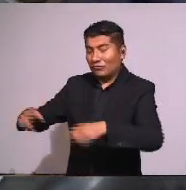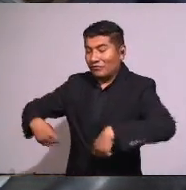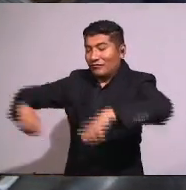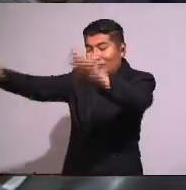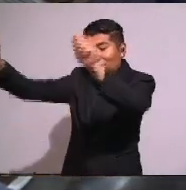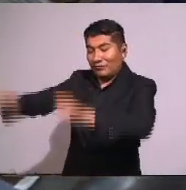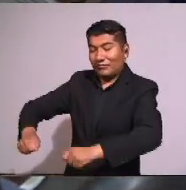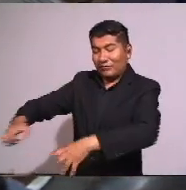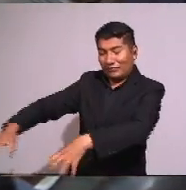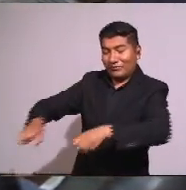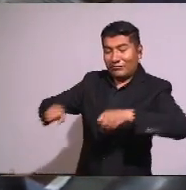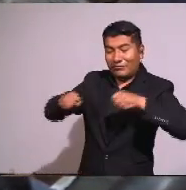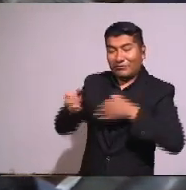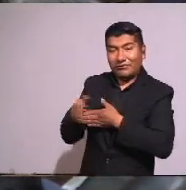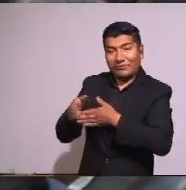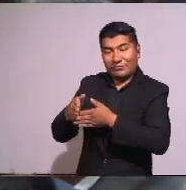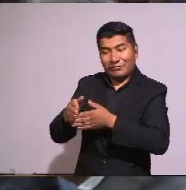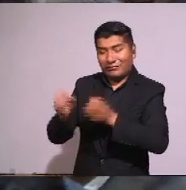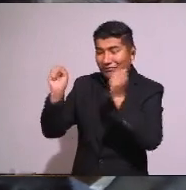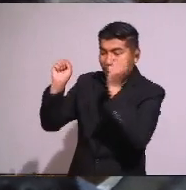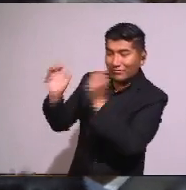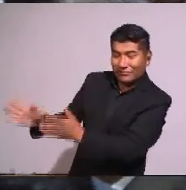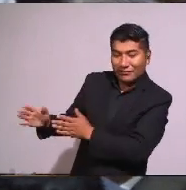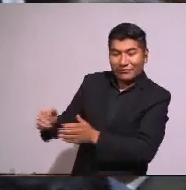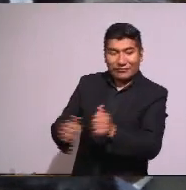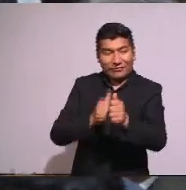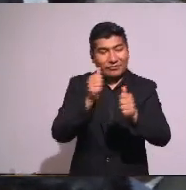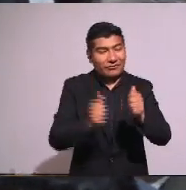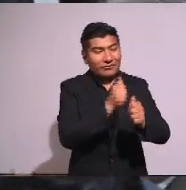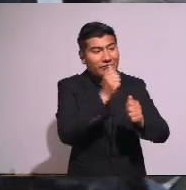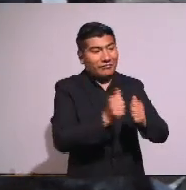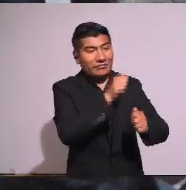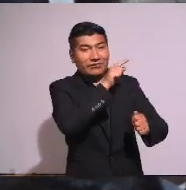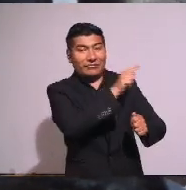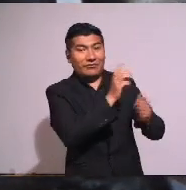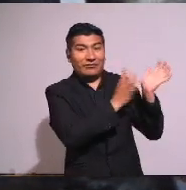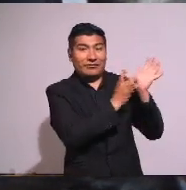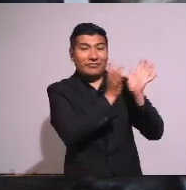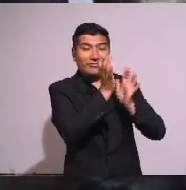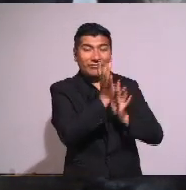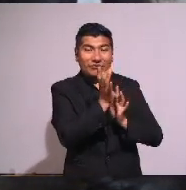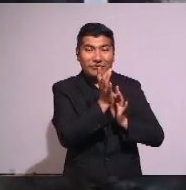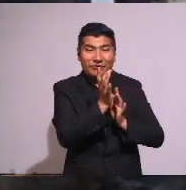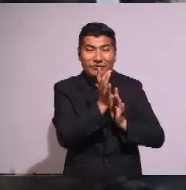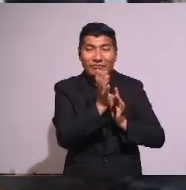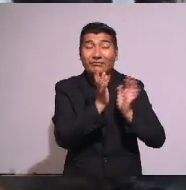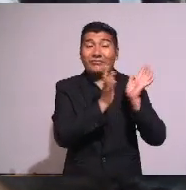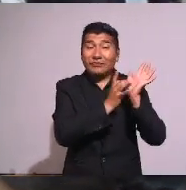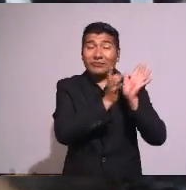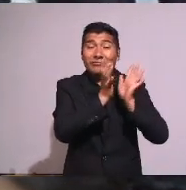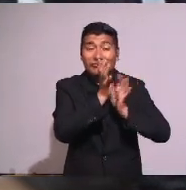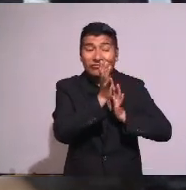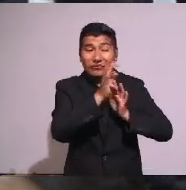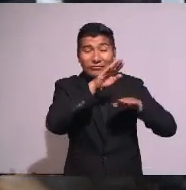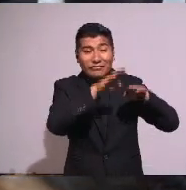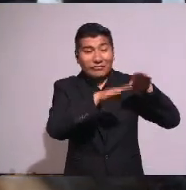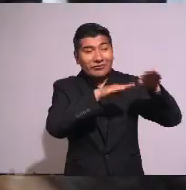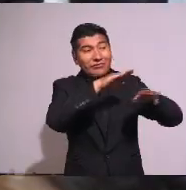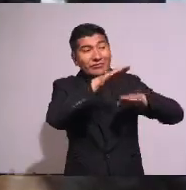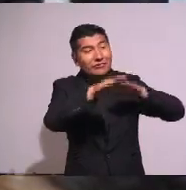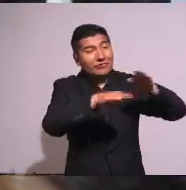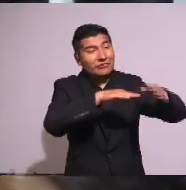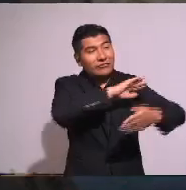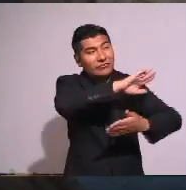y la familia, lo siguieron. Junto a ellos, Jesús recorría toda